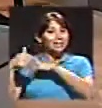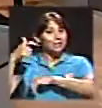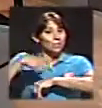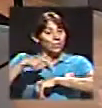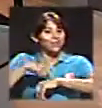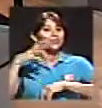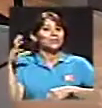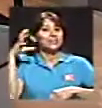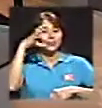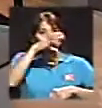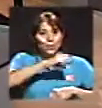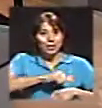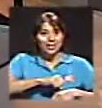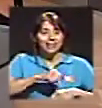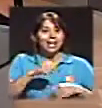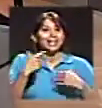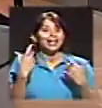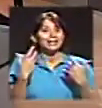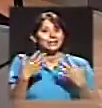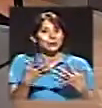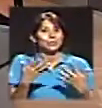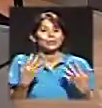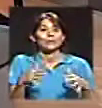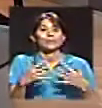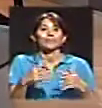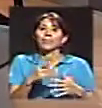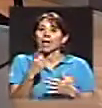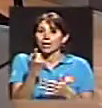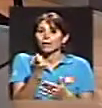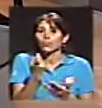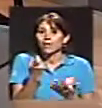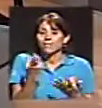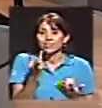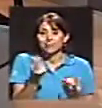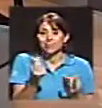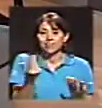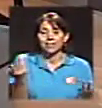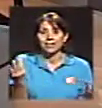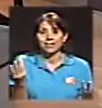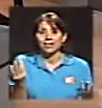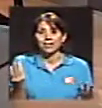asignado, ¿estado? Pero no solo asignado, o sea, había un déficit ya del